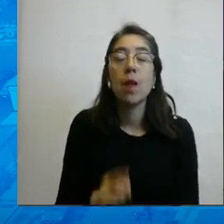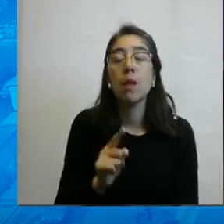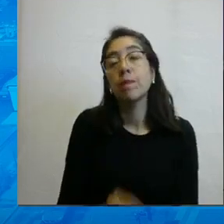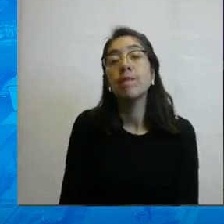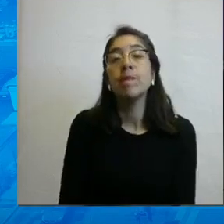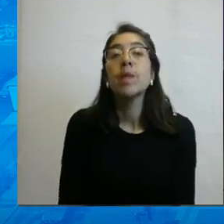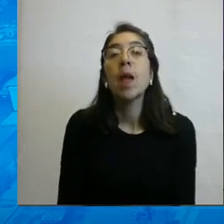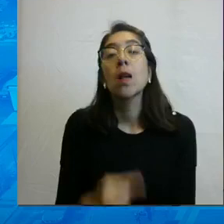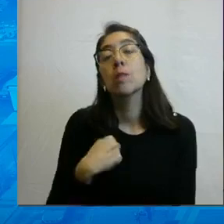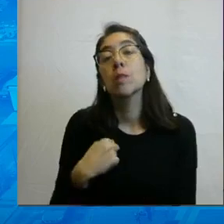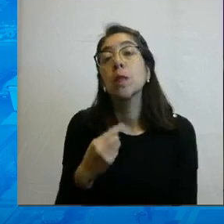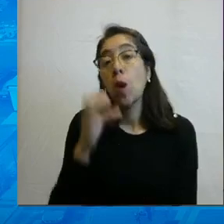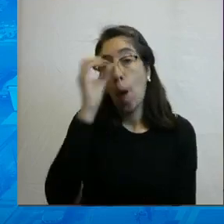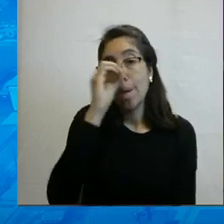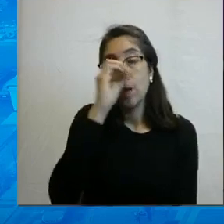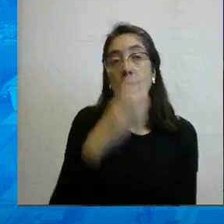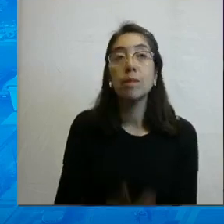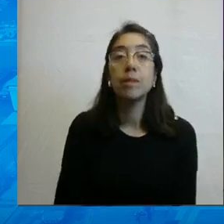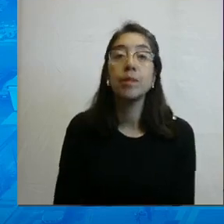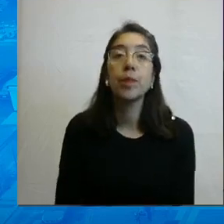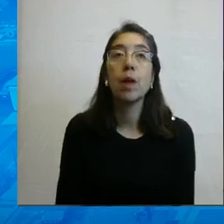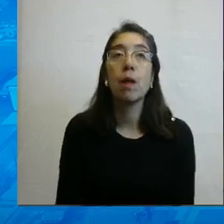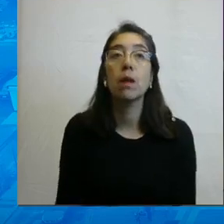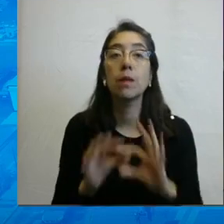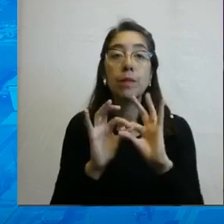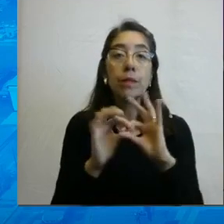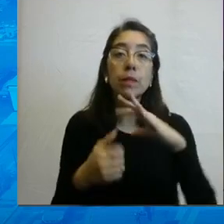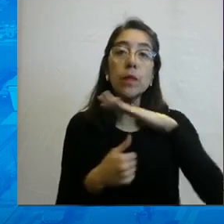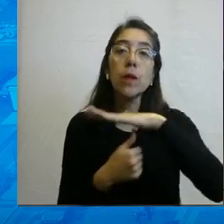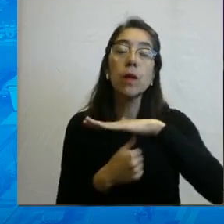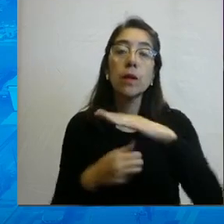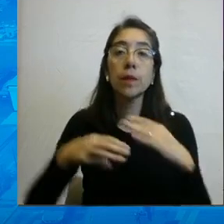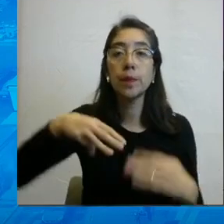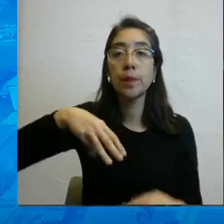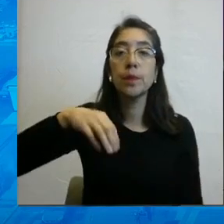Gracias. Gracias, concejal Mendoza.